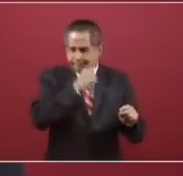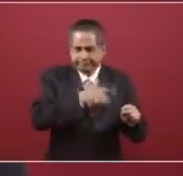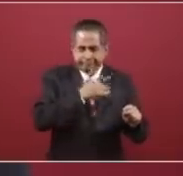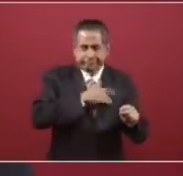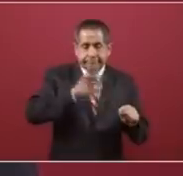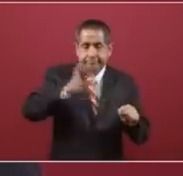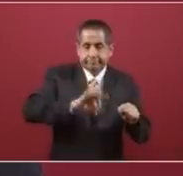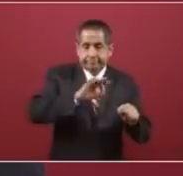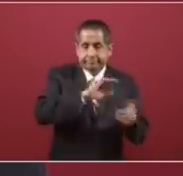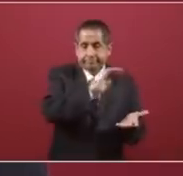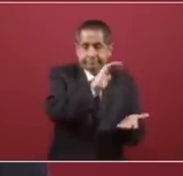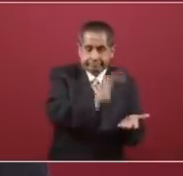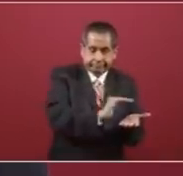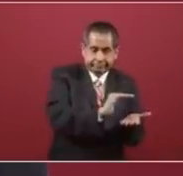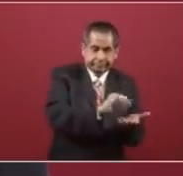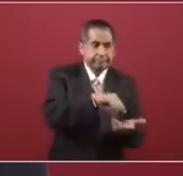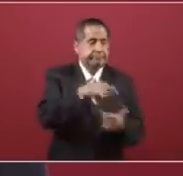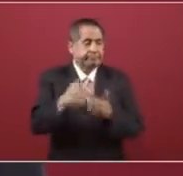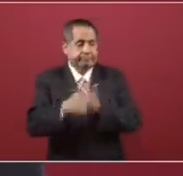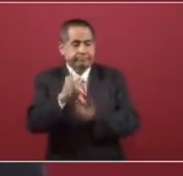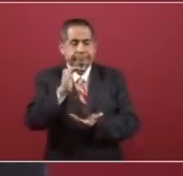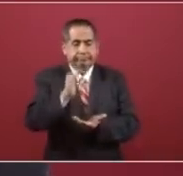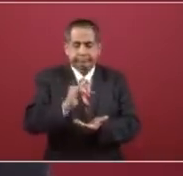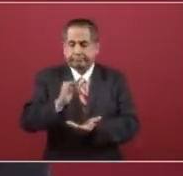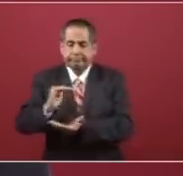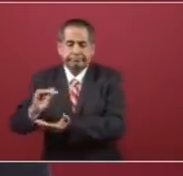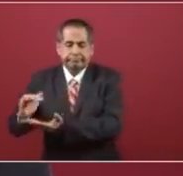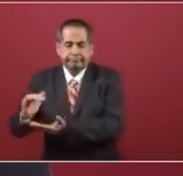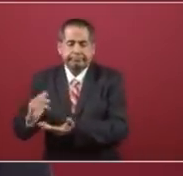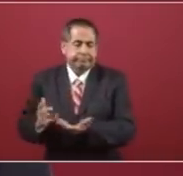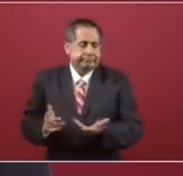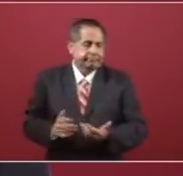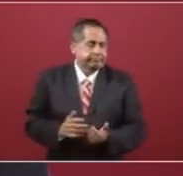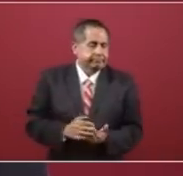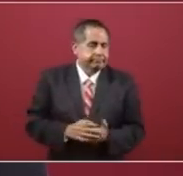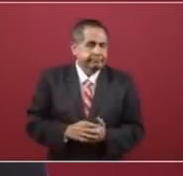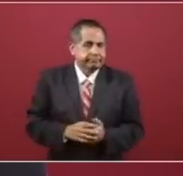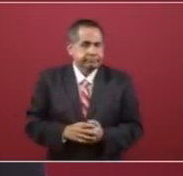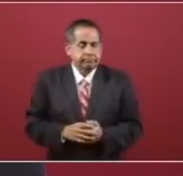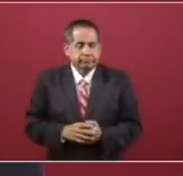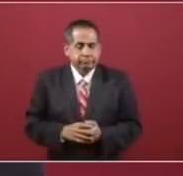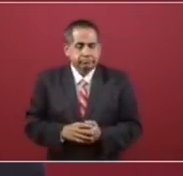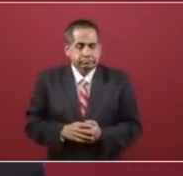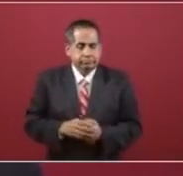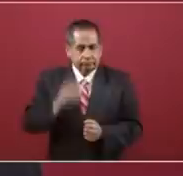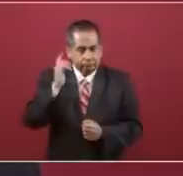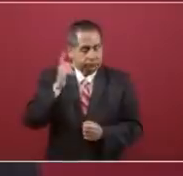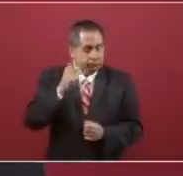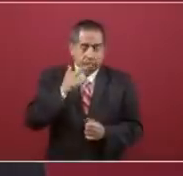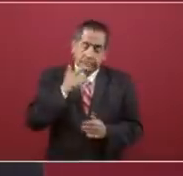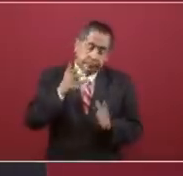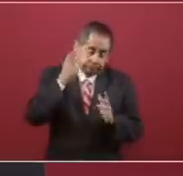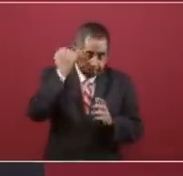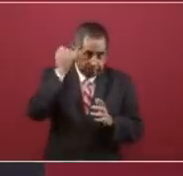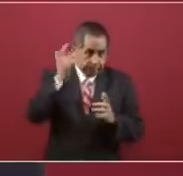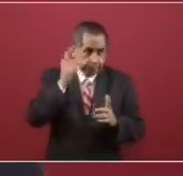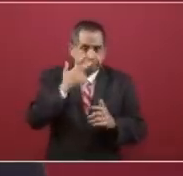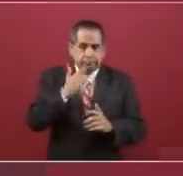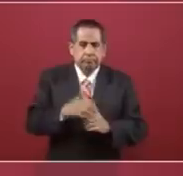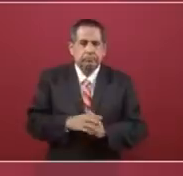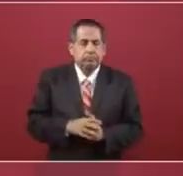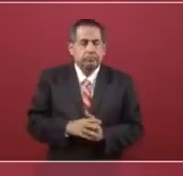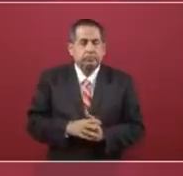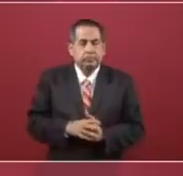eh, el mismo sector bancario, eh, que sería lo ideal.